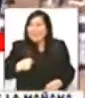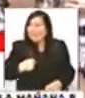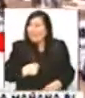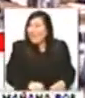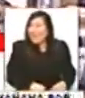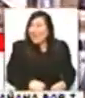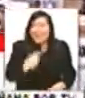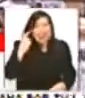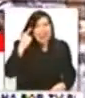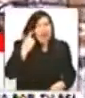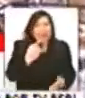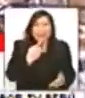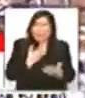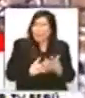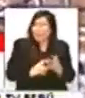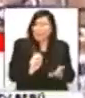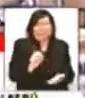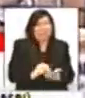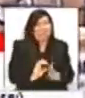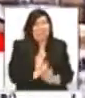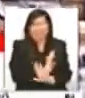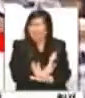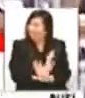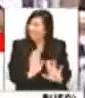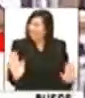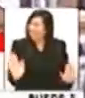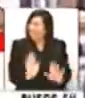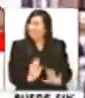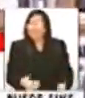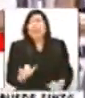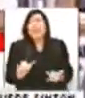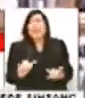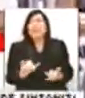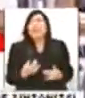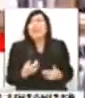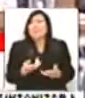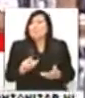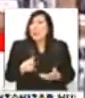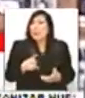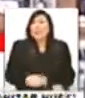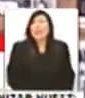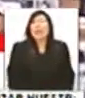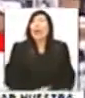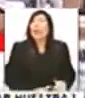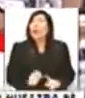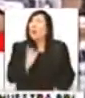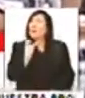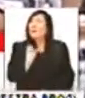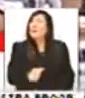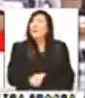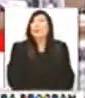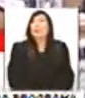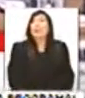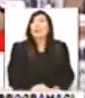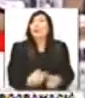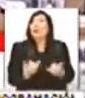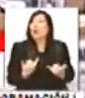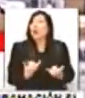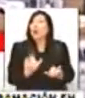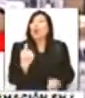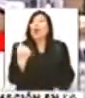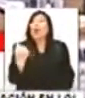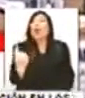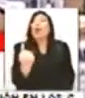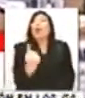estrategia llenó de sangre el Perú y también llevó a excesos de algunas personas, pero a título